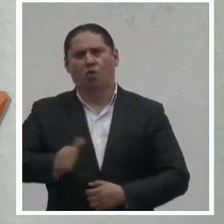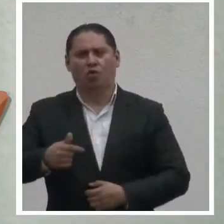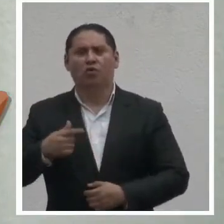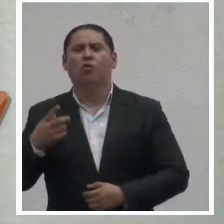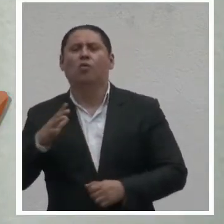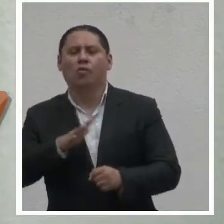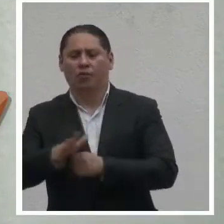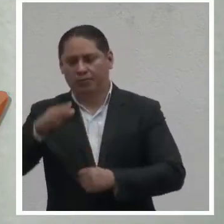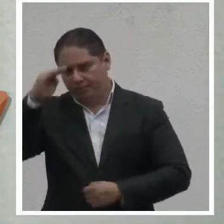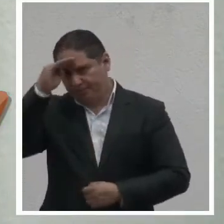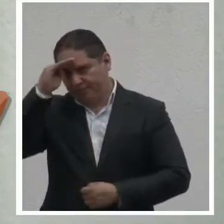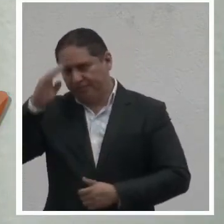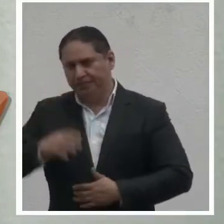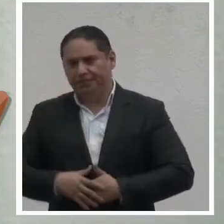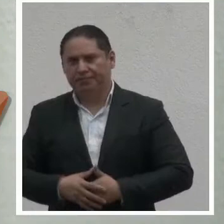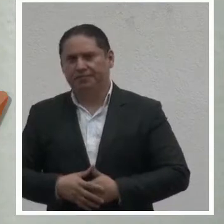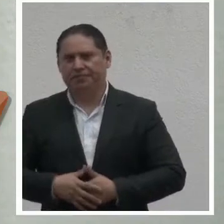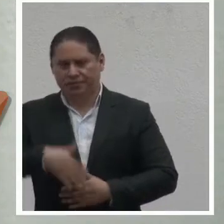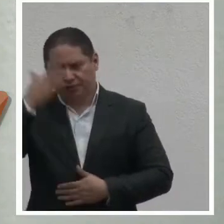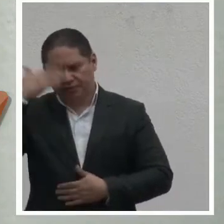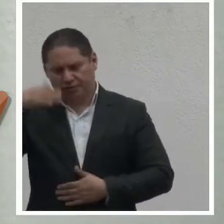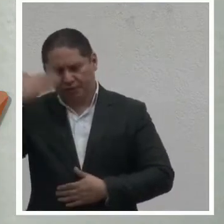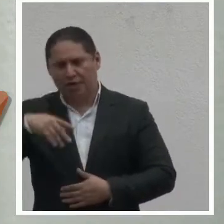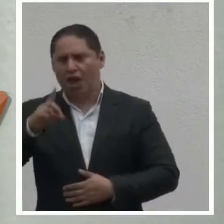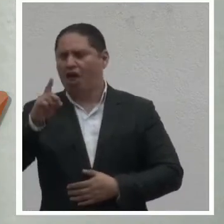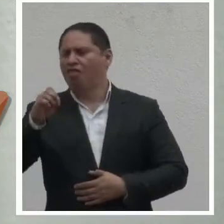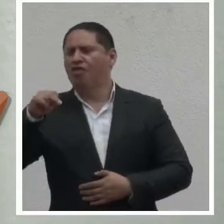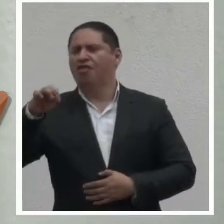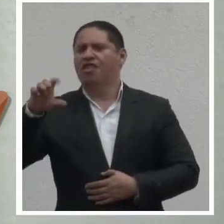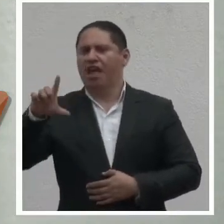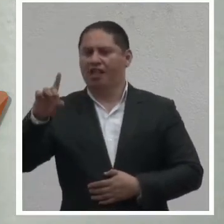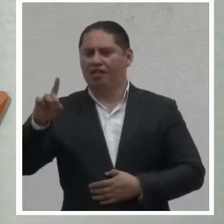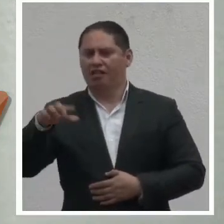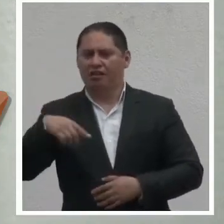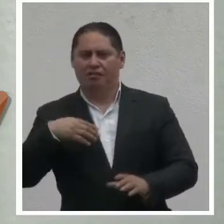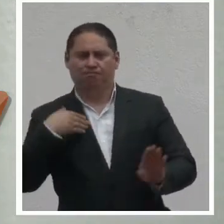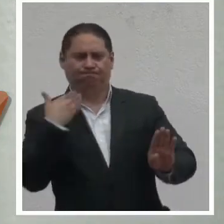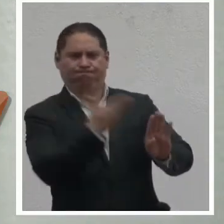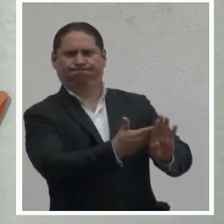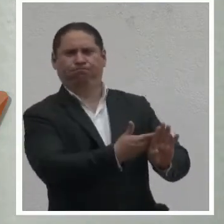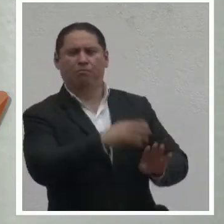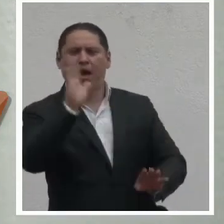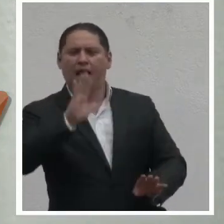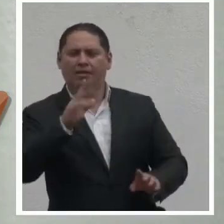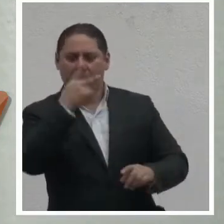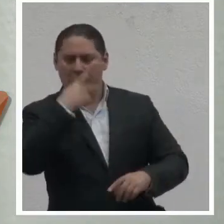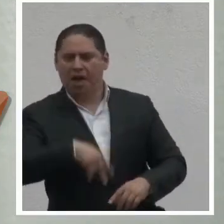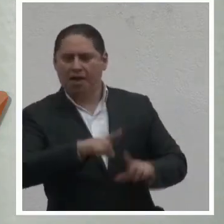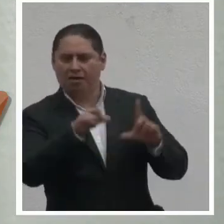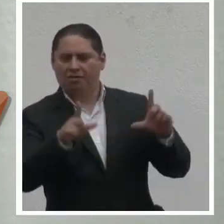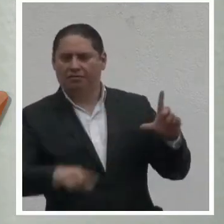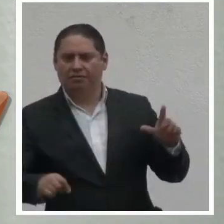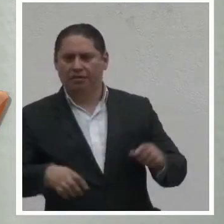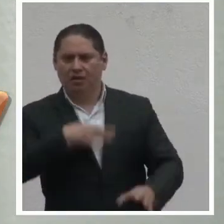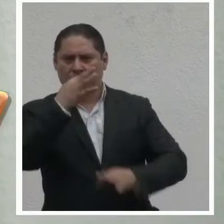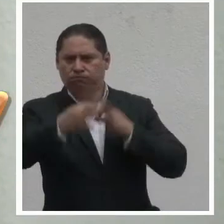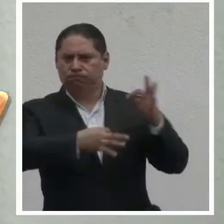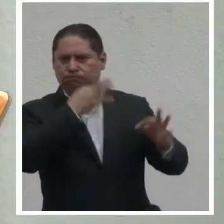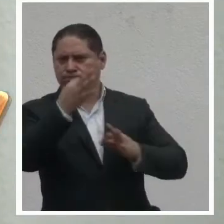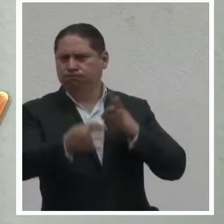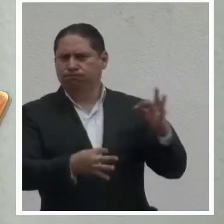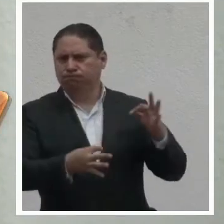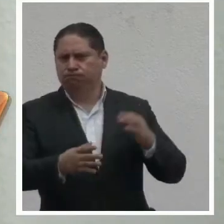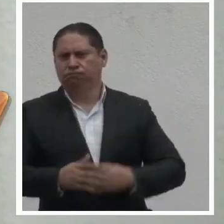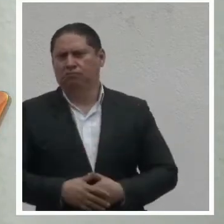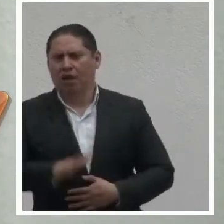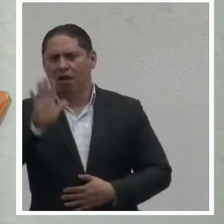pensamiento. Como es bien sabido, Donald Trump hizo una nueva ofensa a los mexicanos. Sencillamente su declaración nos deja como